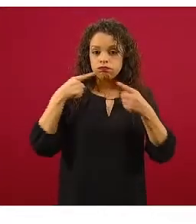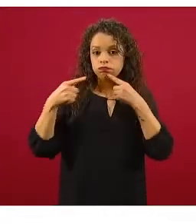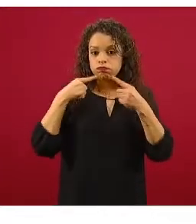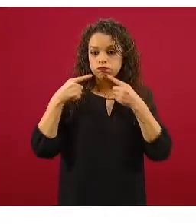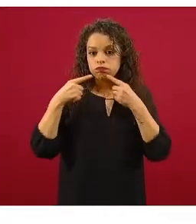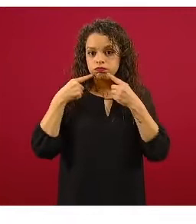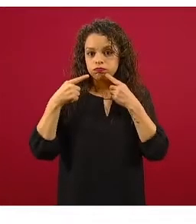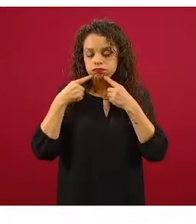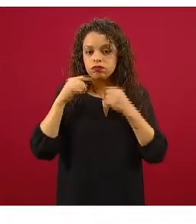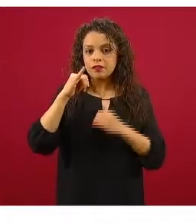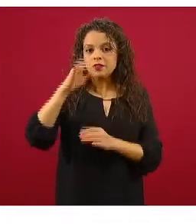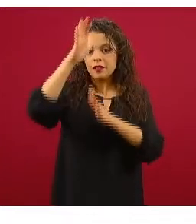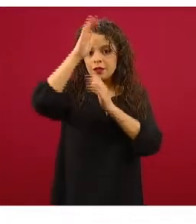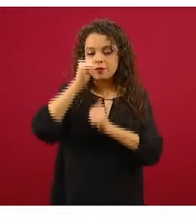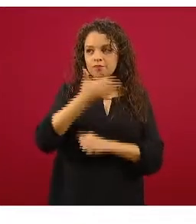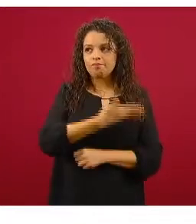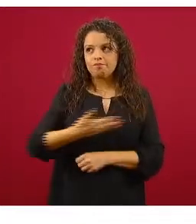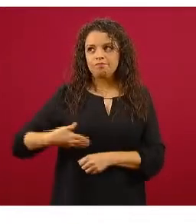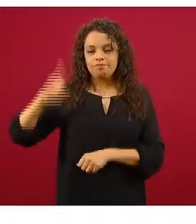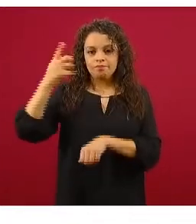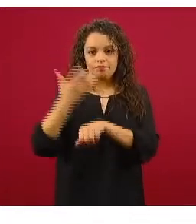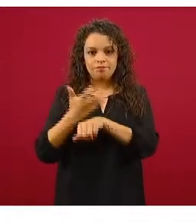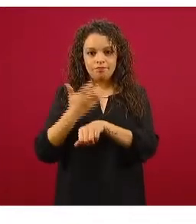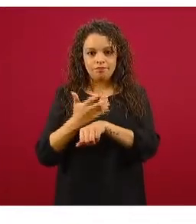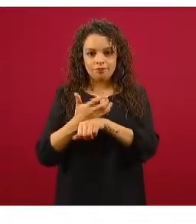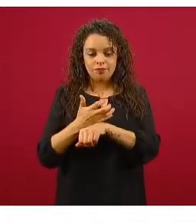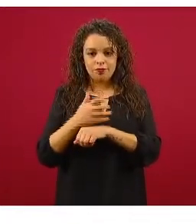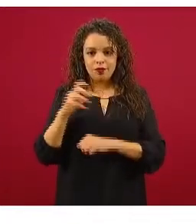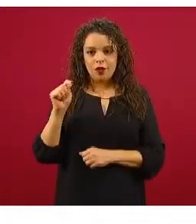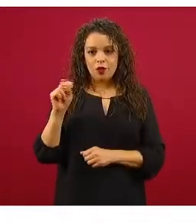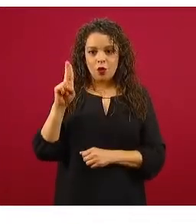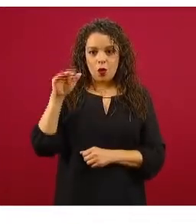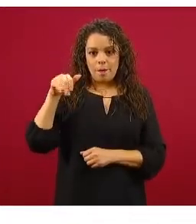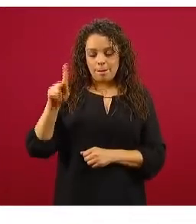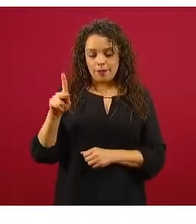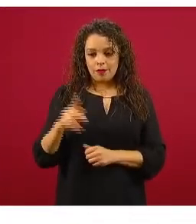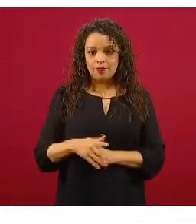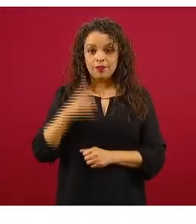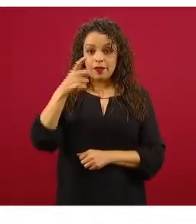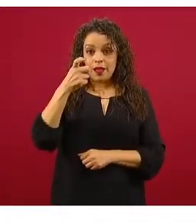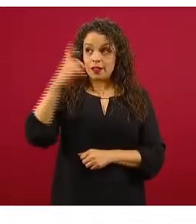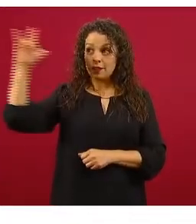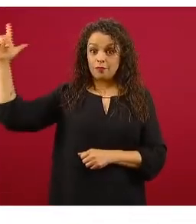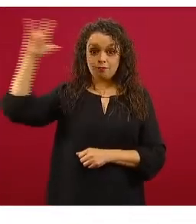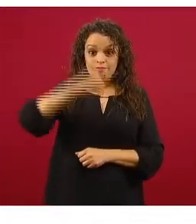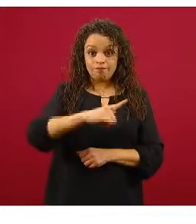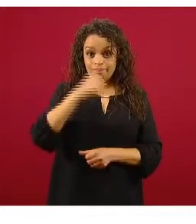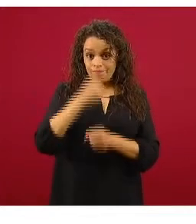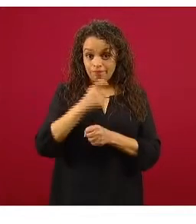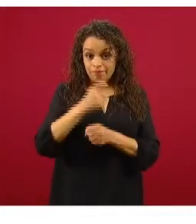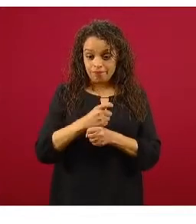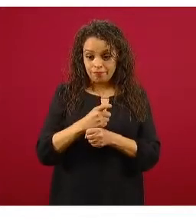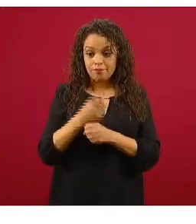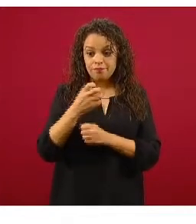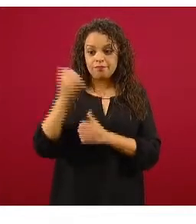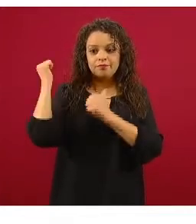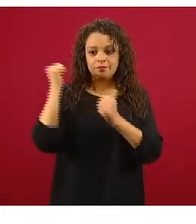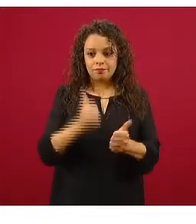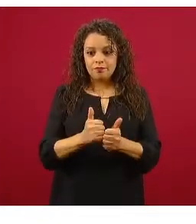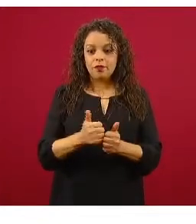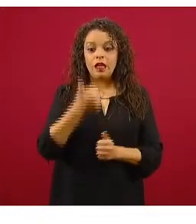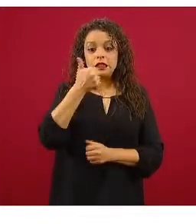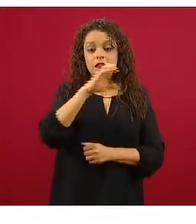el presidente de Estados Unidos, Donald Trump. En este primer vuelo llegaron 211 ventiladores de